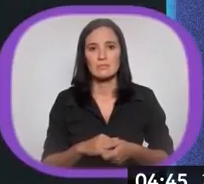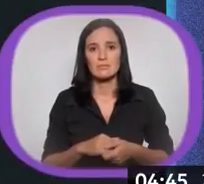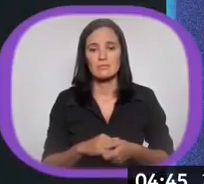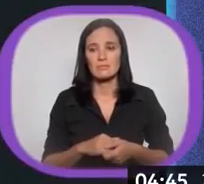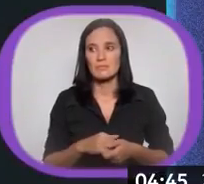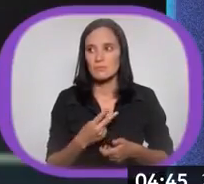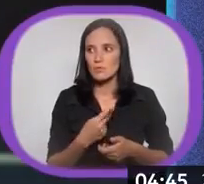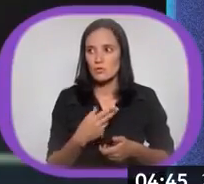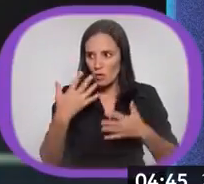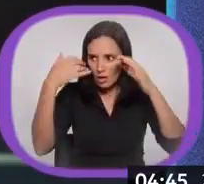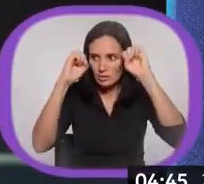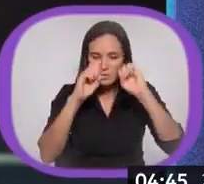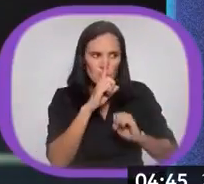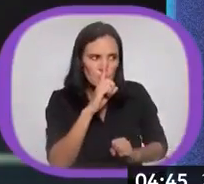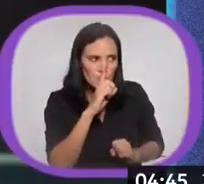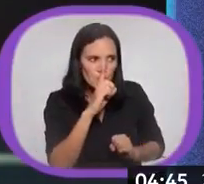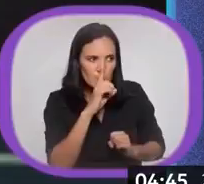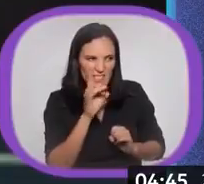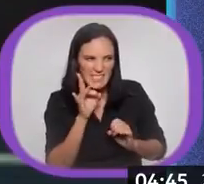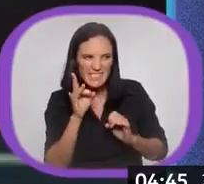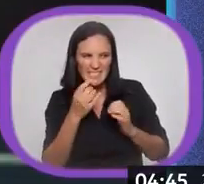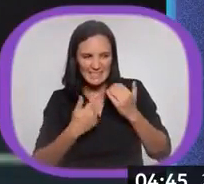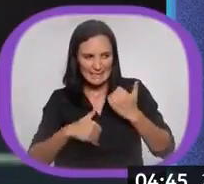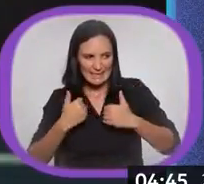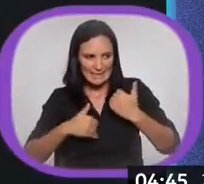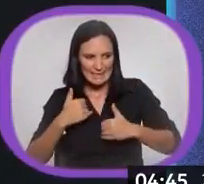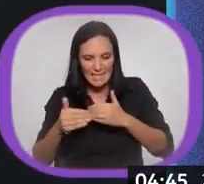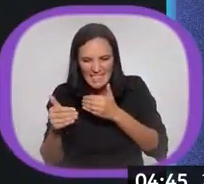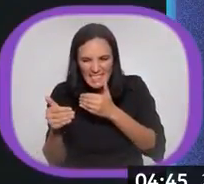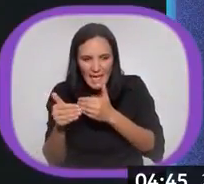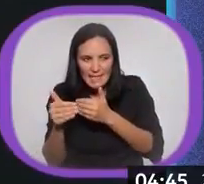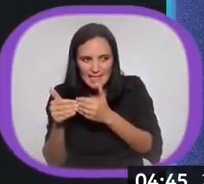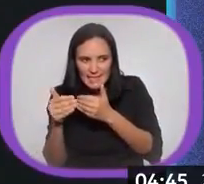¡Optimus! ¡Rat-Trap y yo encontramos! ¡Shh! Me acerco a la chispa. Por aquí.